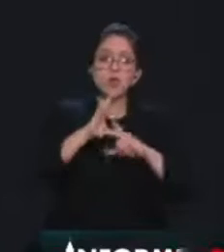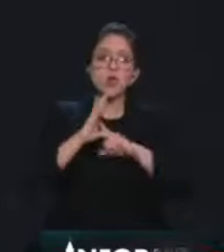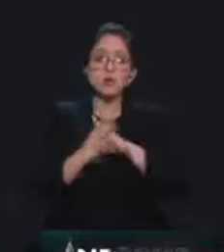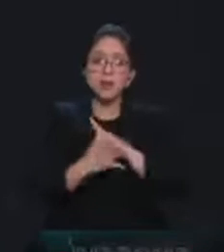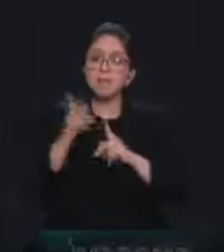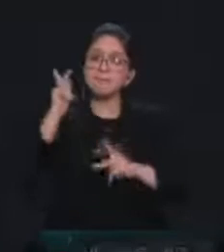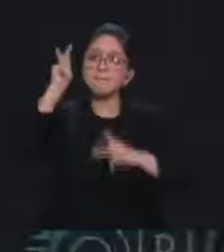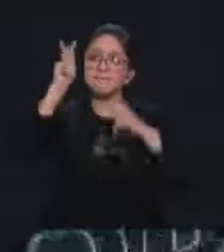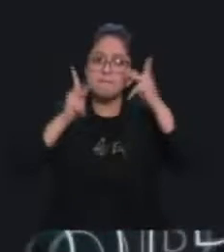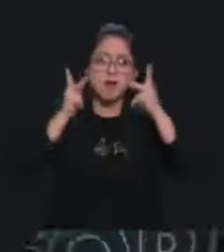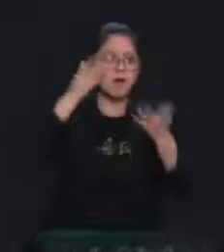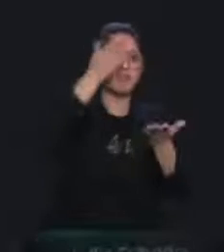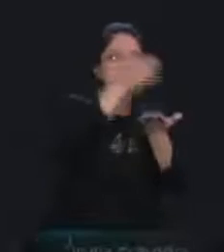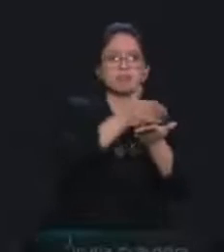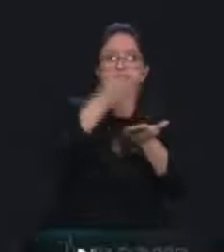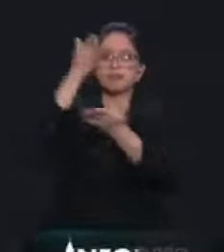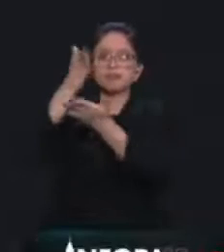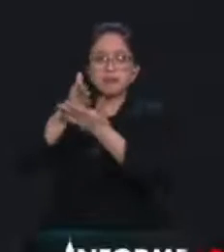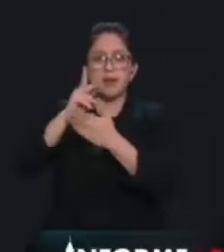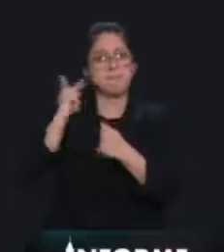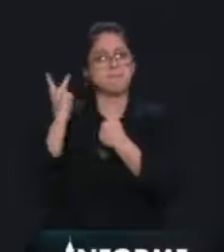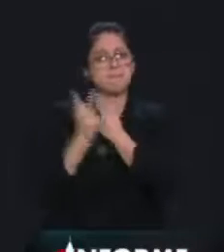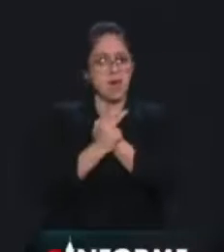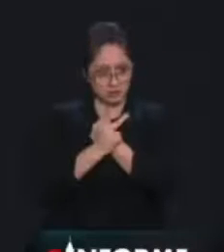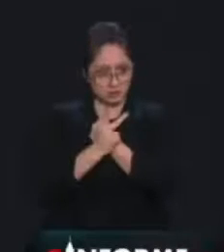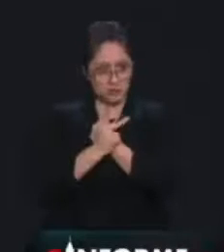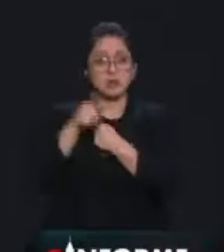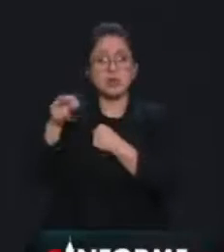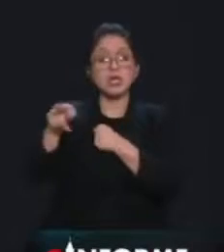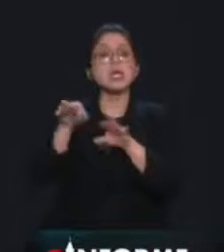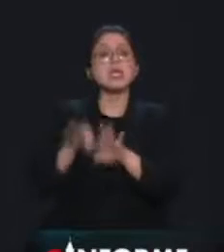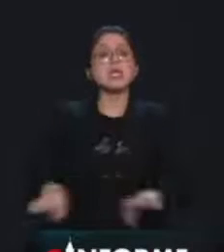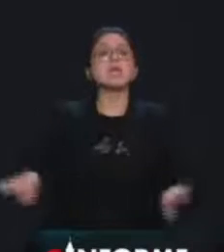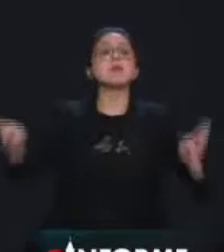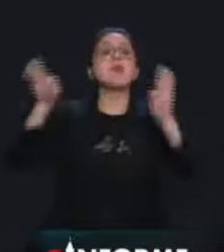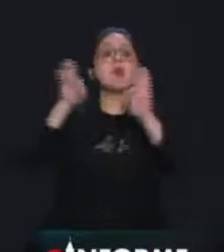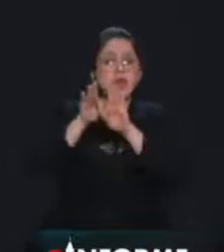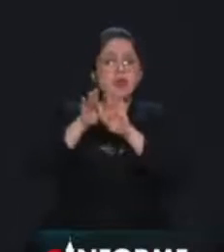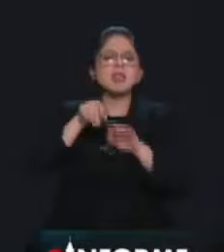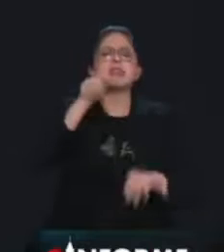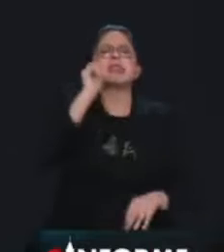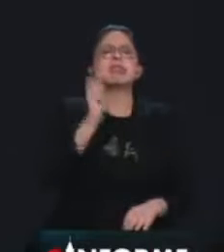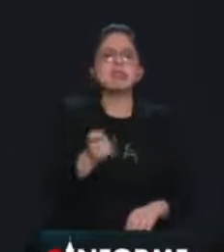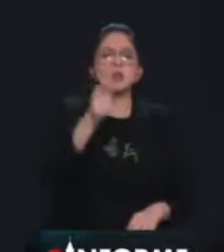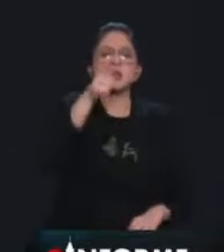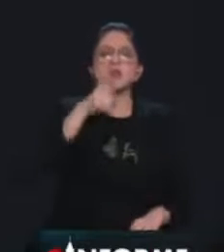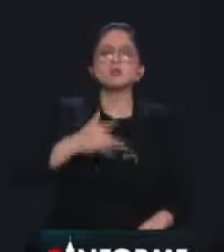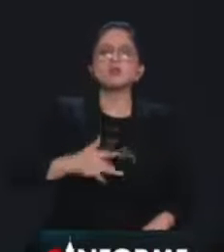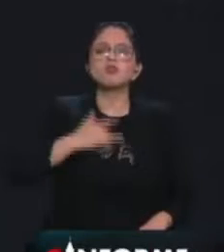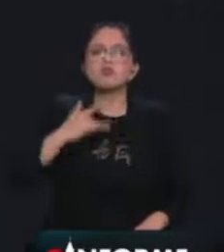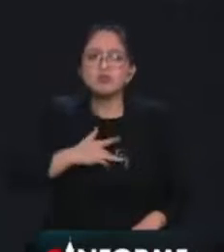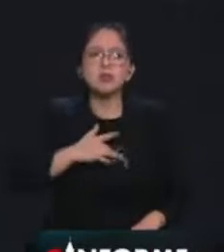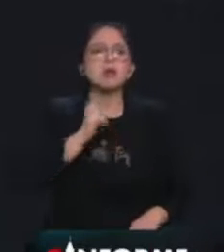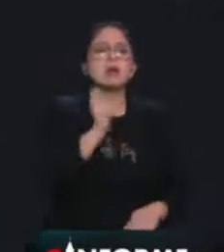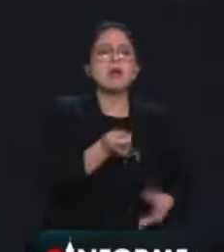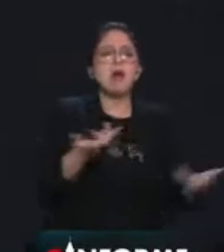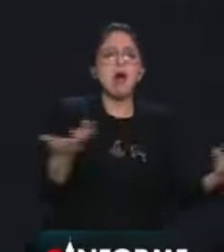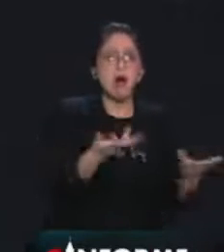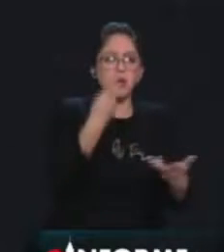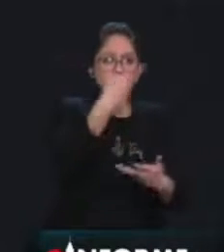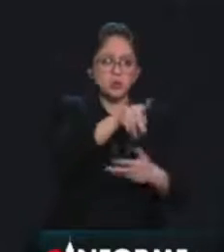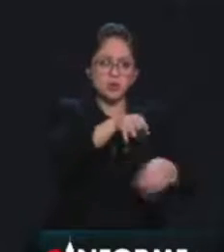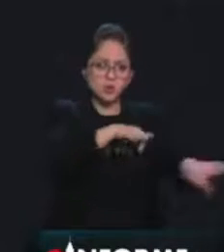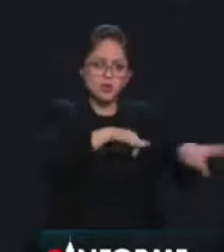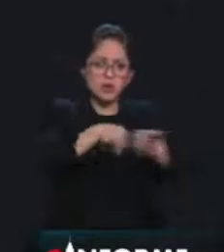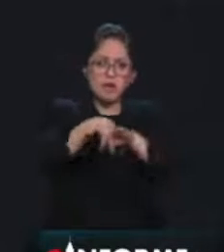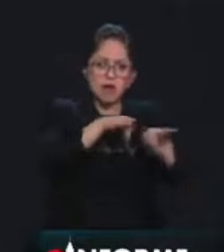visita a un país. Entonces va a ser muy importante esta visita tomando en cuenta los referentes y las prácticas que se